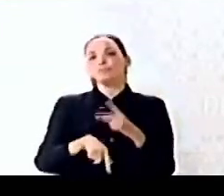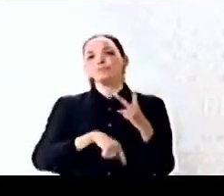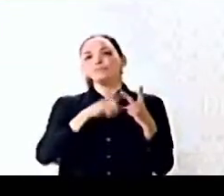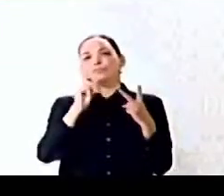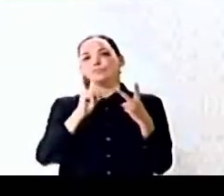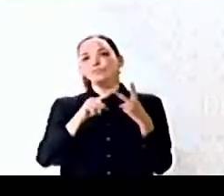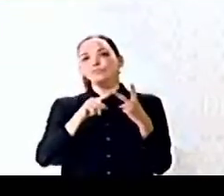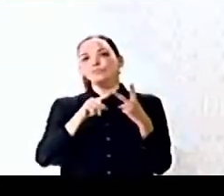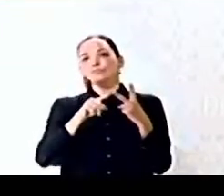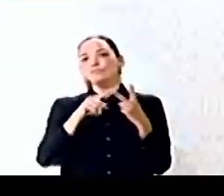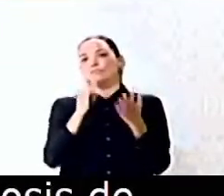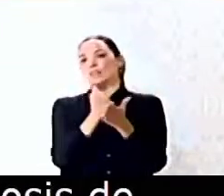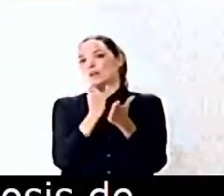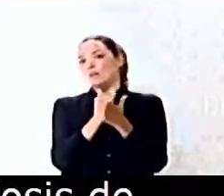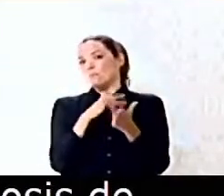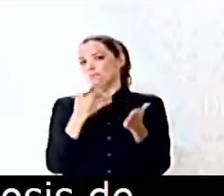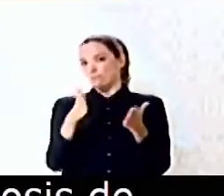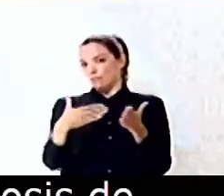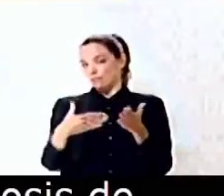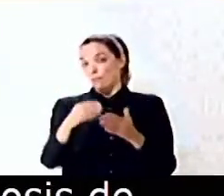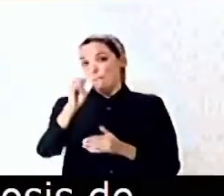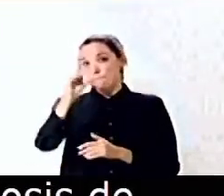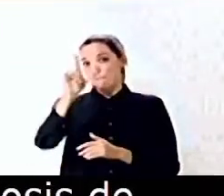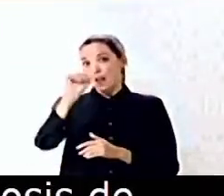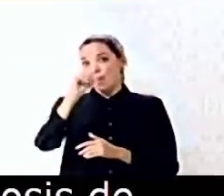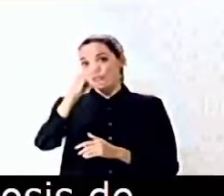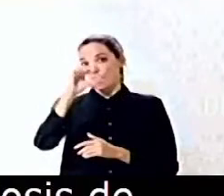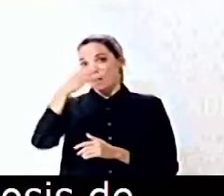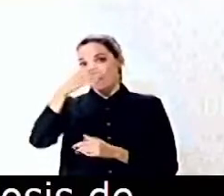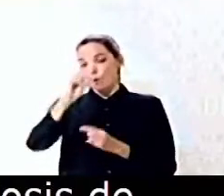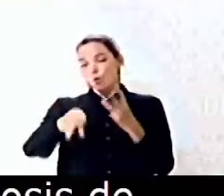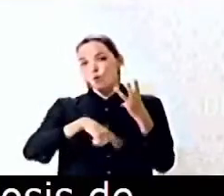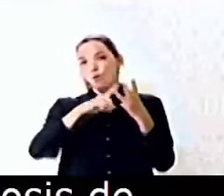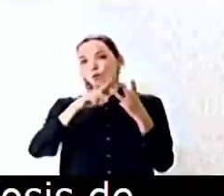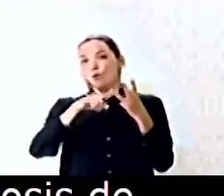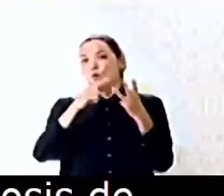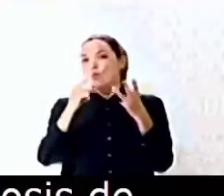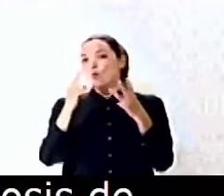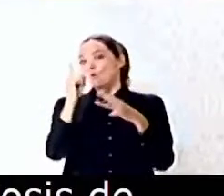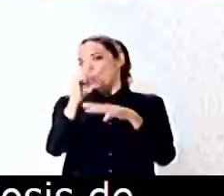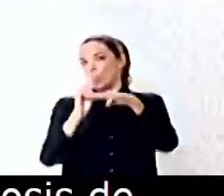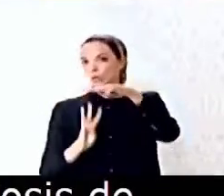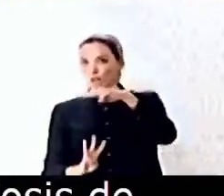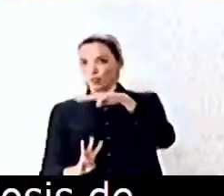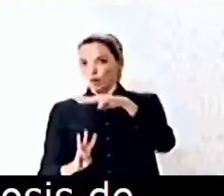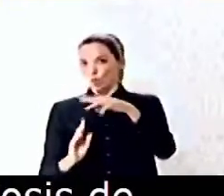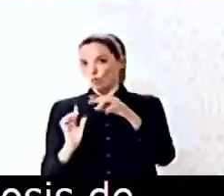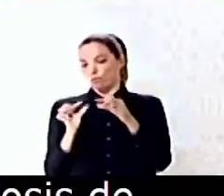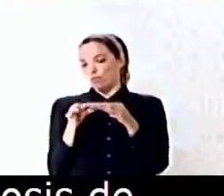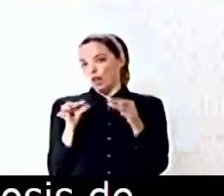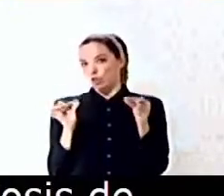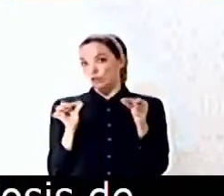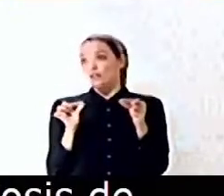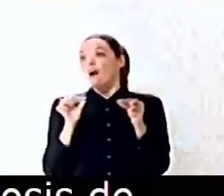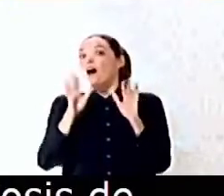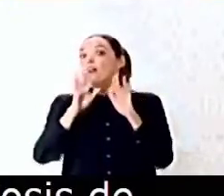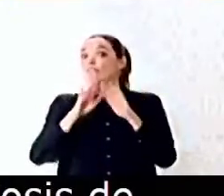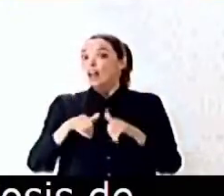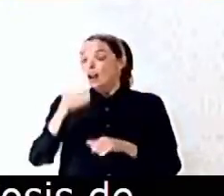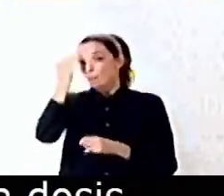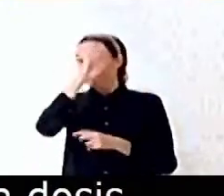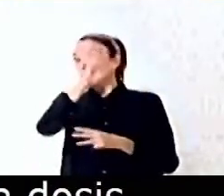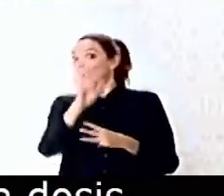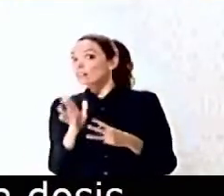otro con placebo y otro con 1/3 de la dosis. Parece que el brazo que va